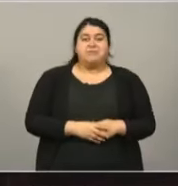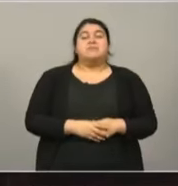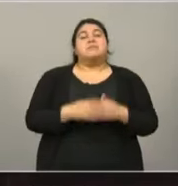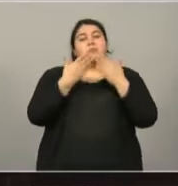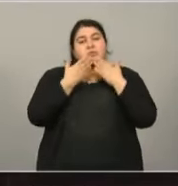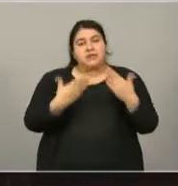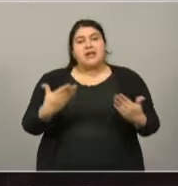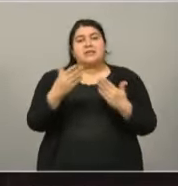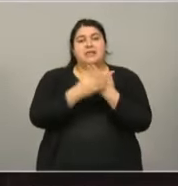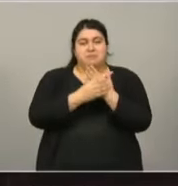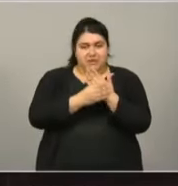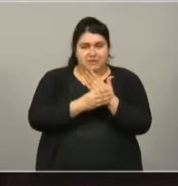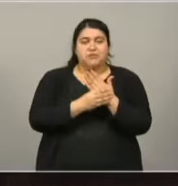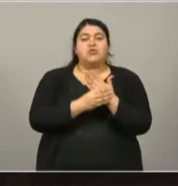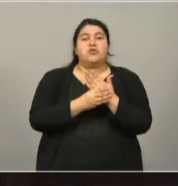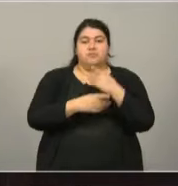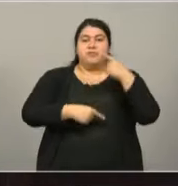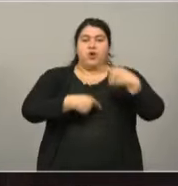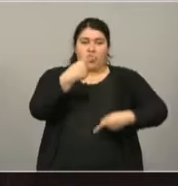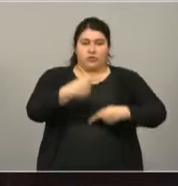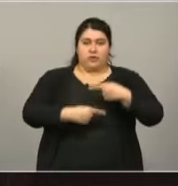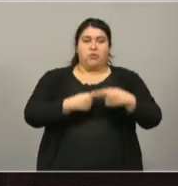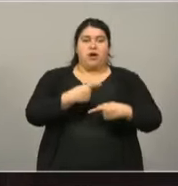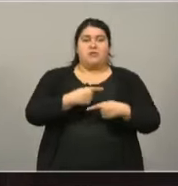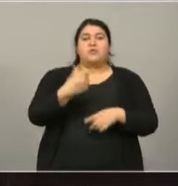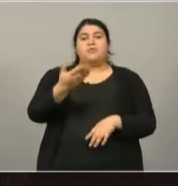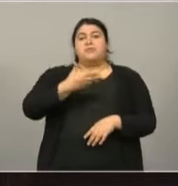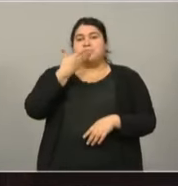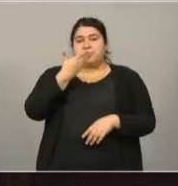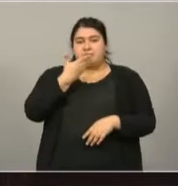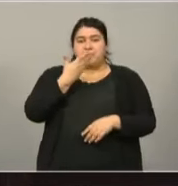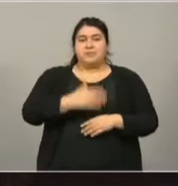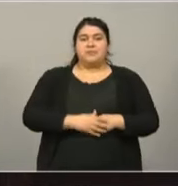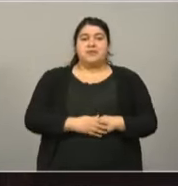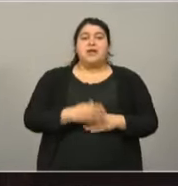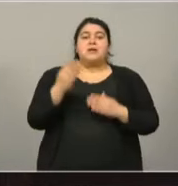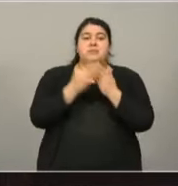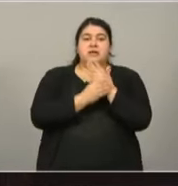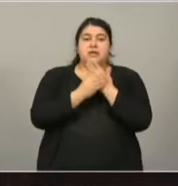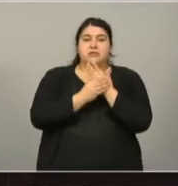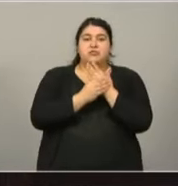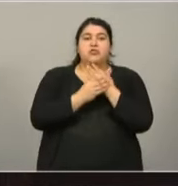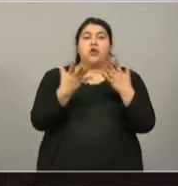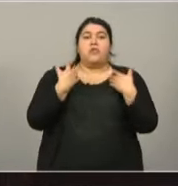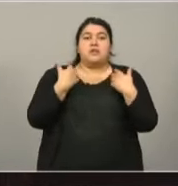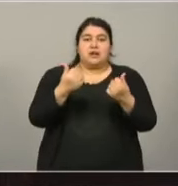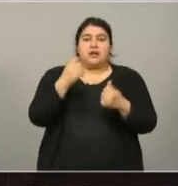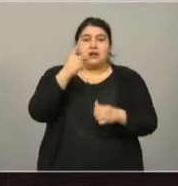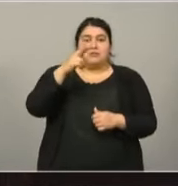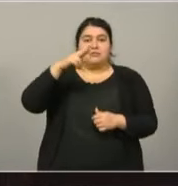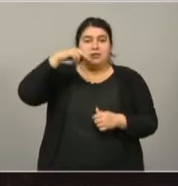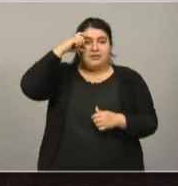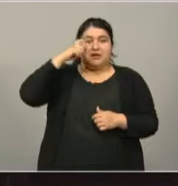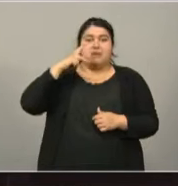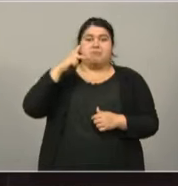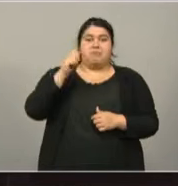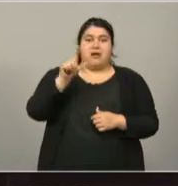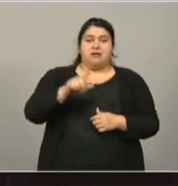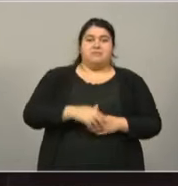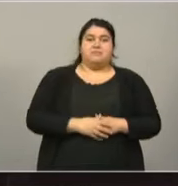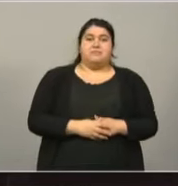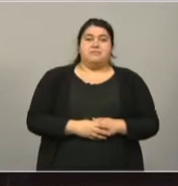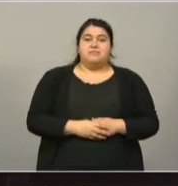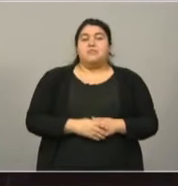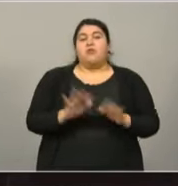gracias ministro seguidamente vamos a escuchar las palabras del señor ministro de salud Nicolás kplac